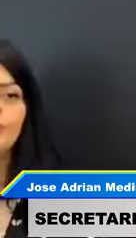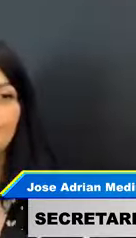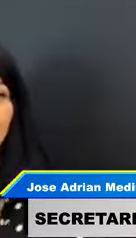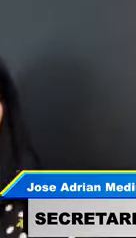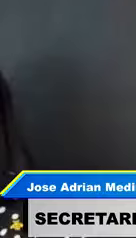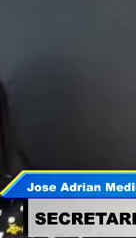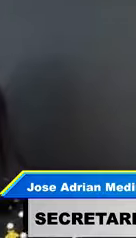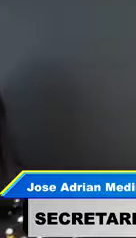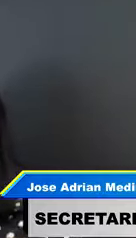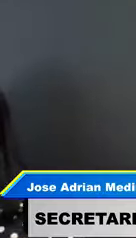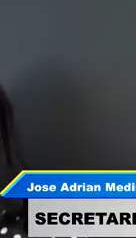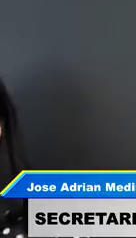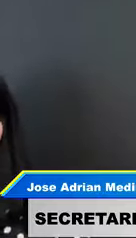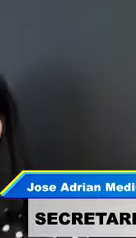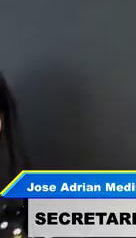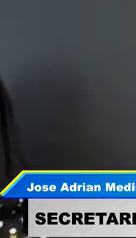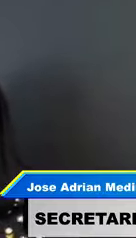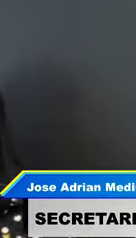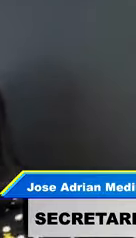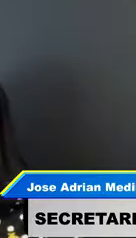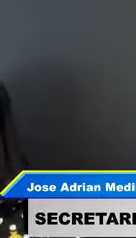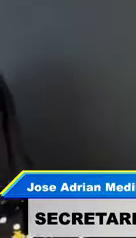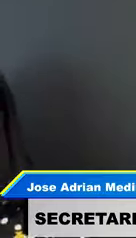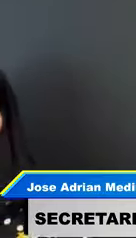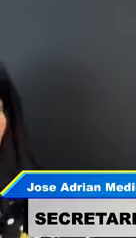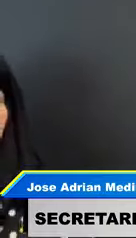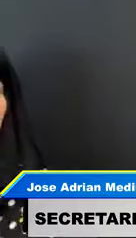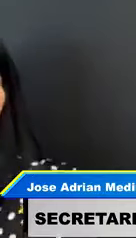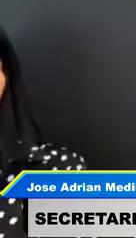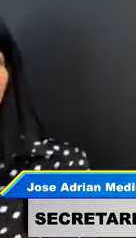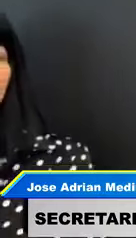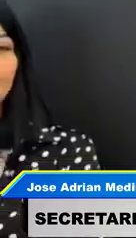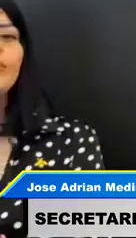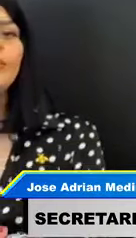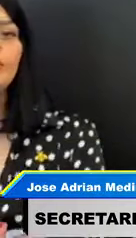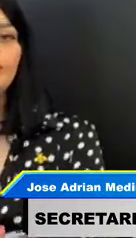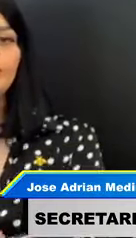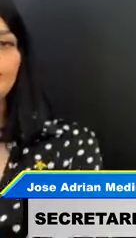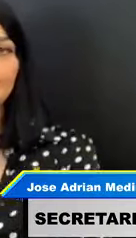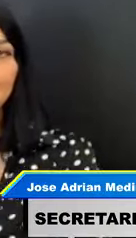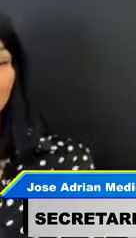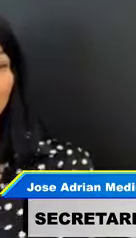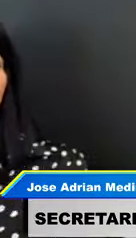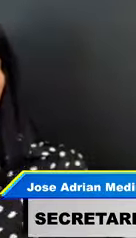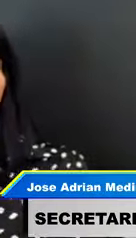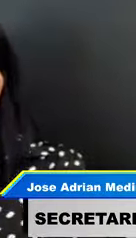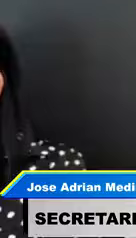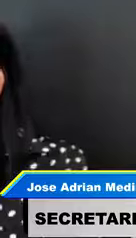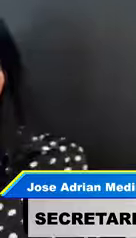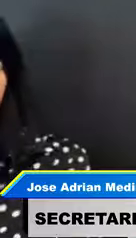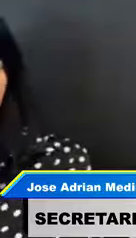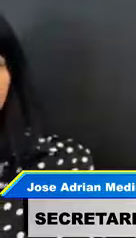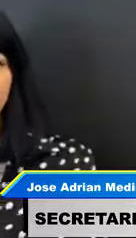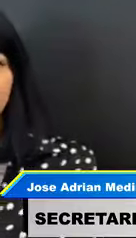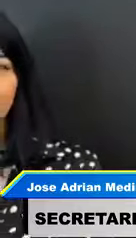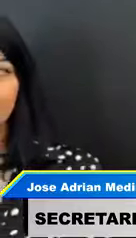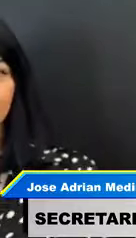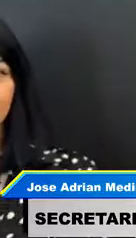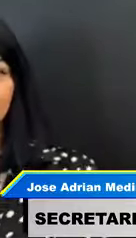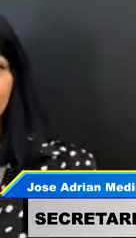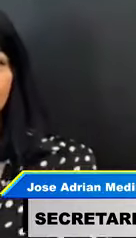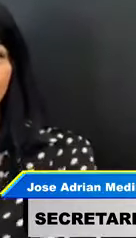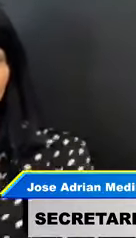como entidad estatal nosotros trabajemos, elaboremos un abasto suficiente y que tengamos las condiciones óptimas para